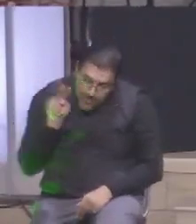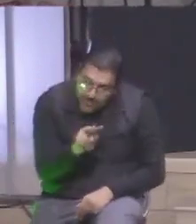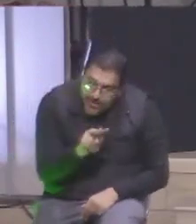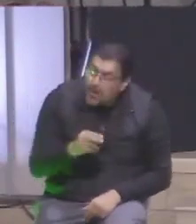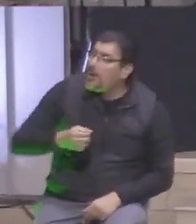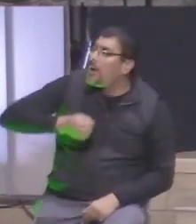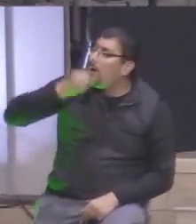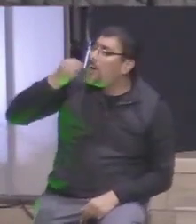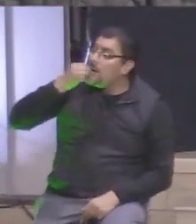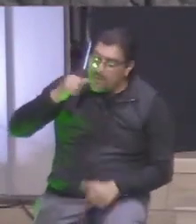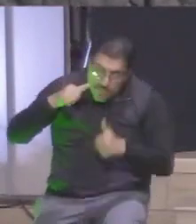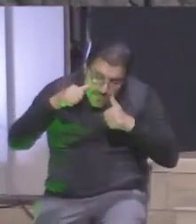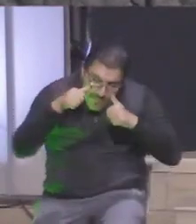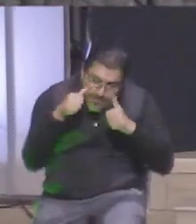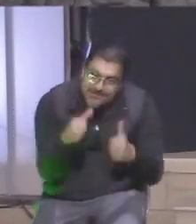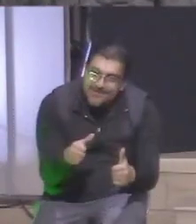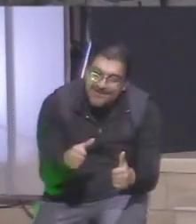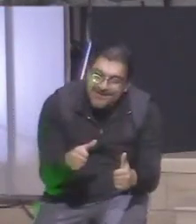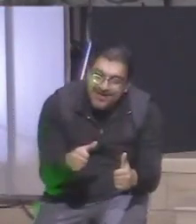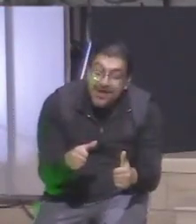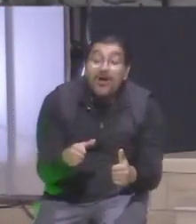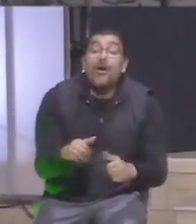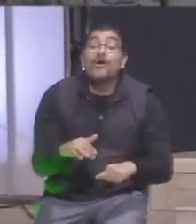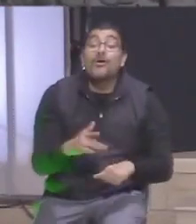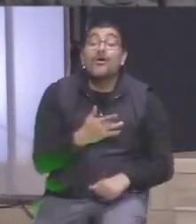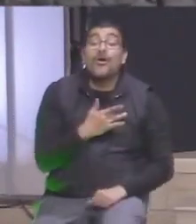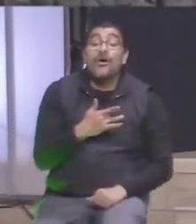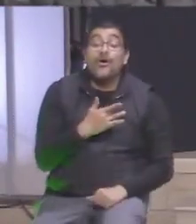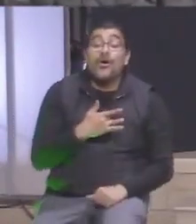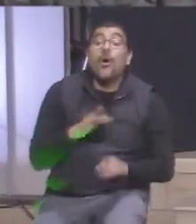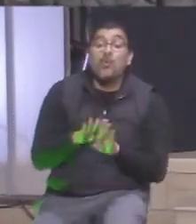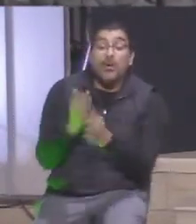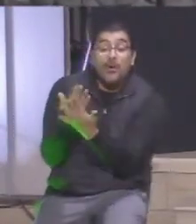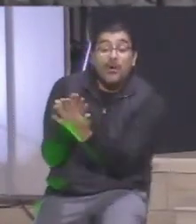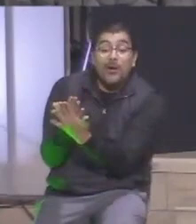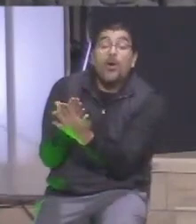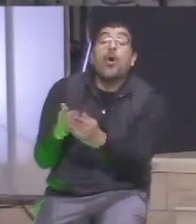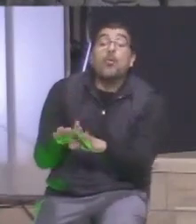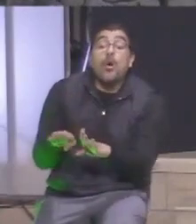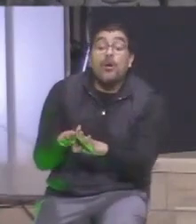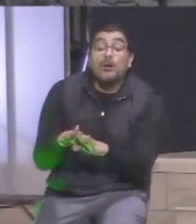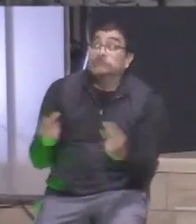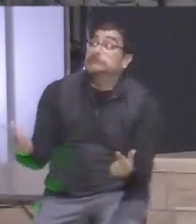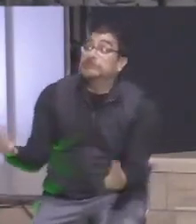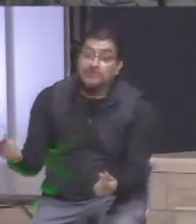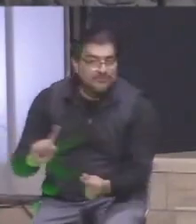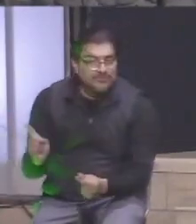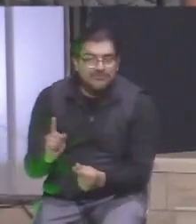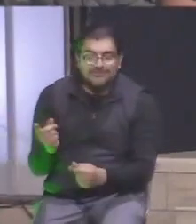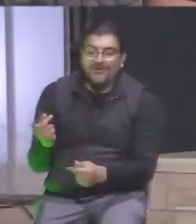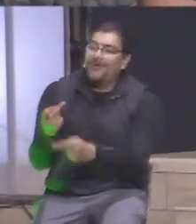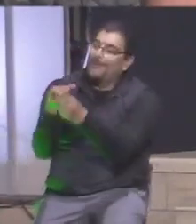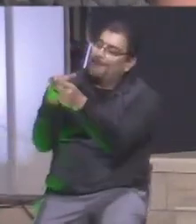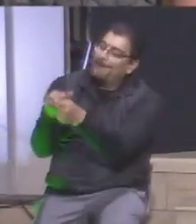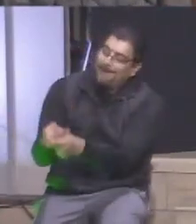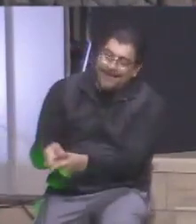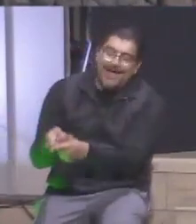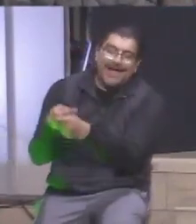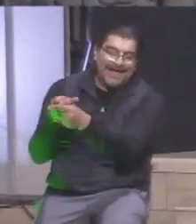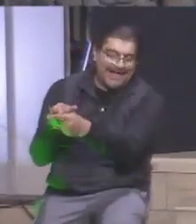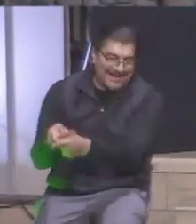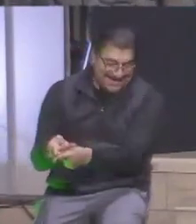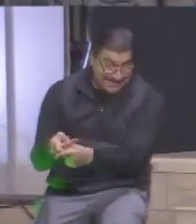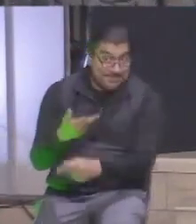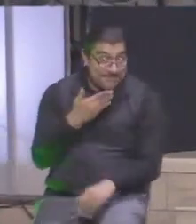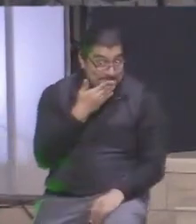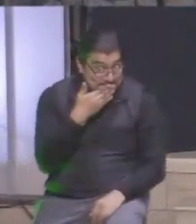su clamor porque David el rey David esperó Cómo pacientemente sígueme